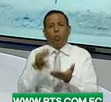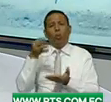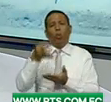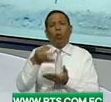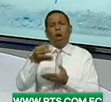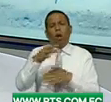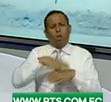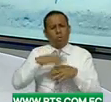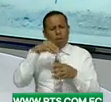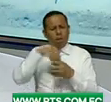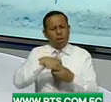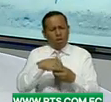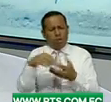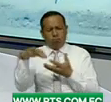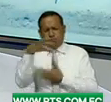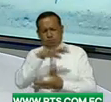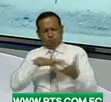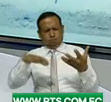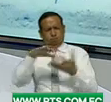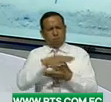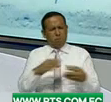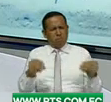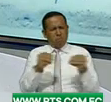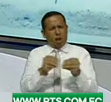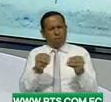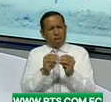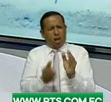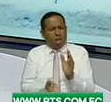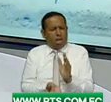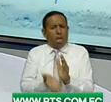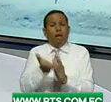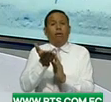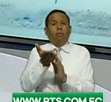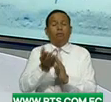de violencia que empiezan a darse con mayor frecuencia.